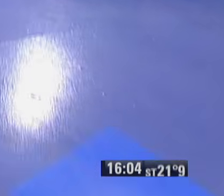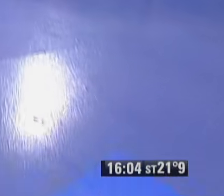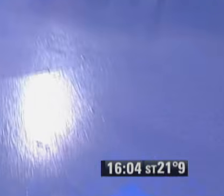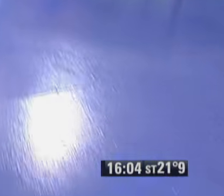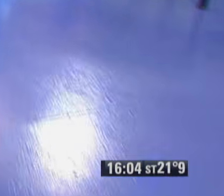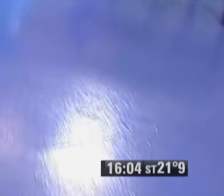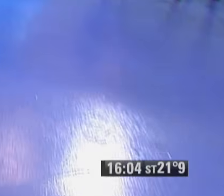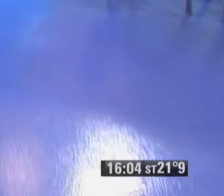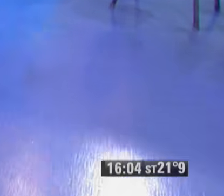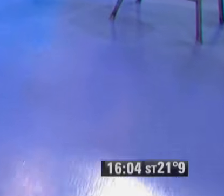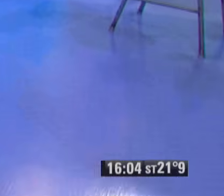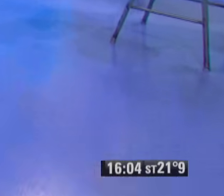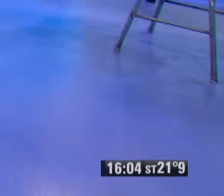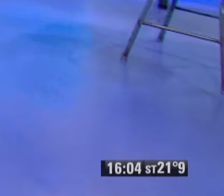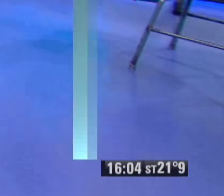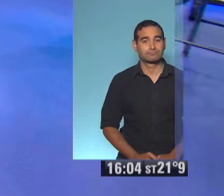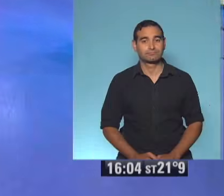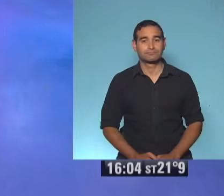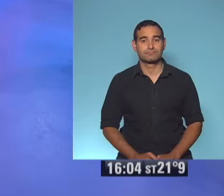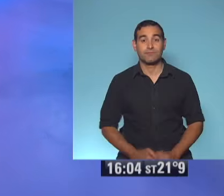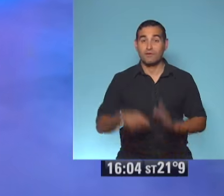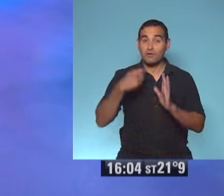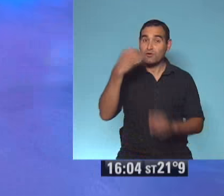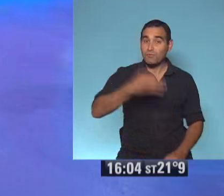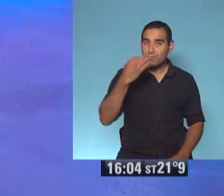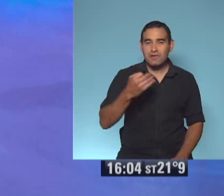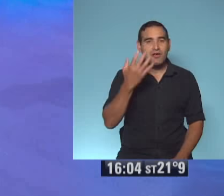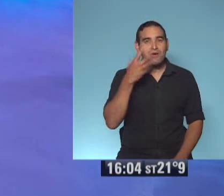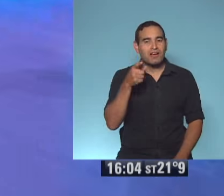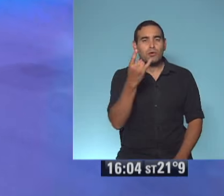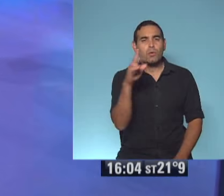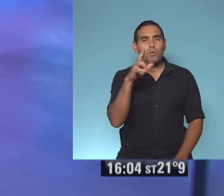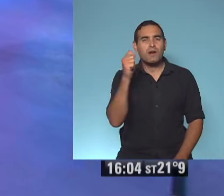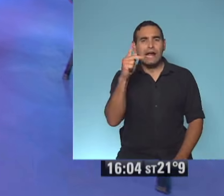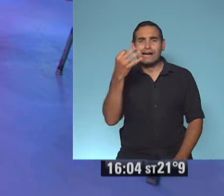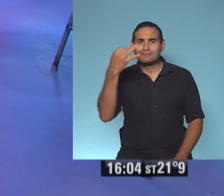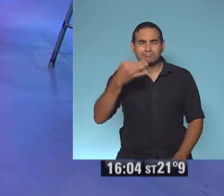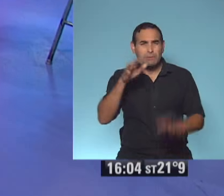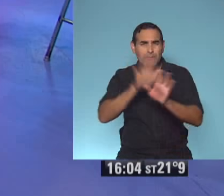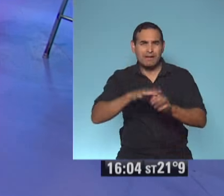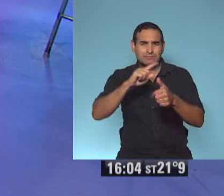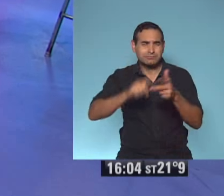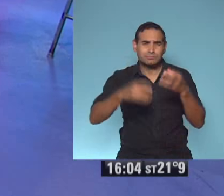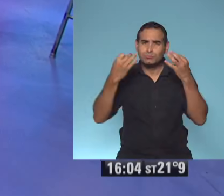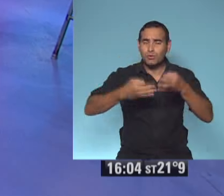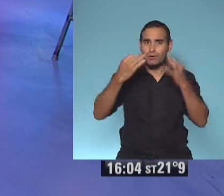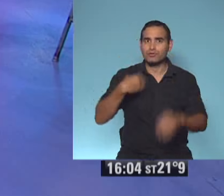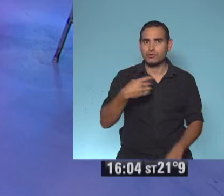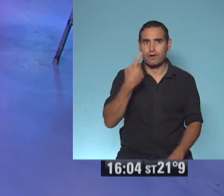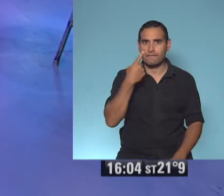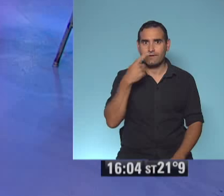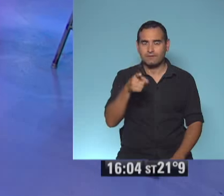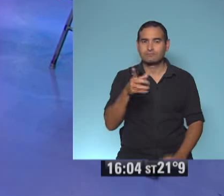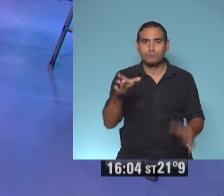El video, nos encantó, ¿no es cierto, Agus? Ay, a mí me encantó, Urraca, hacen estas cosas hermosas, yo los vi en vivo, no sabés lo que es esta